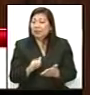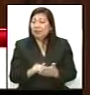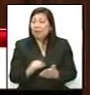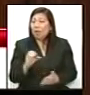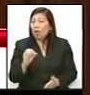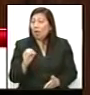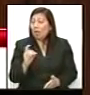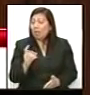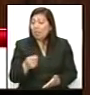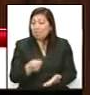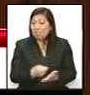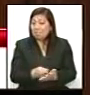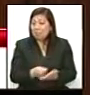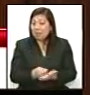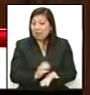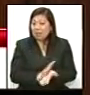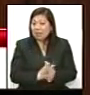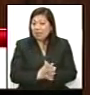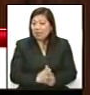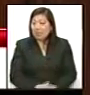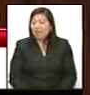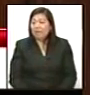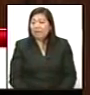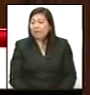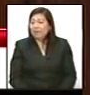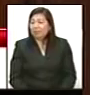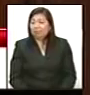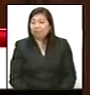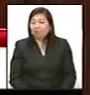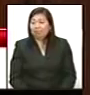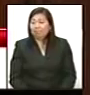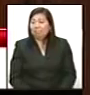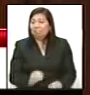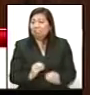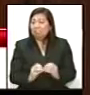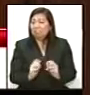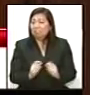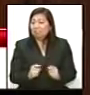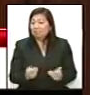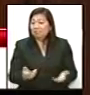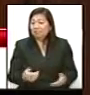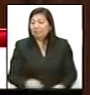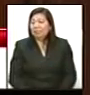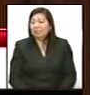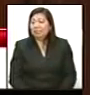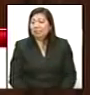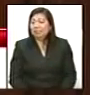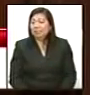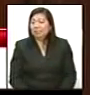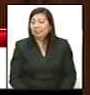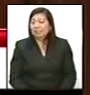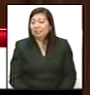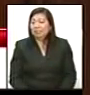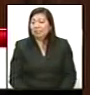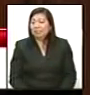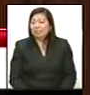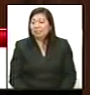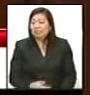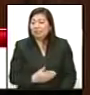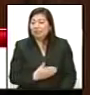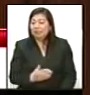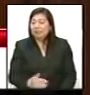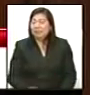Odebrecht no pague un centavo de la ridícula reparación que se le han puesto. Ya, que ya, para que diga todo, pero